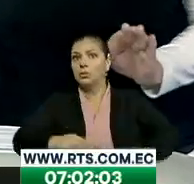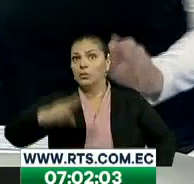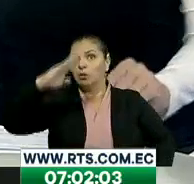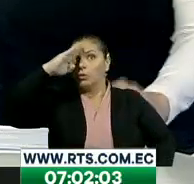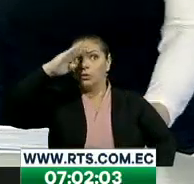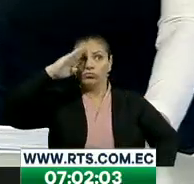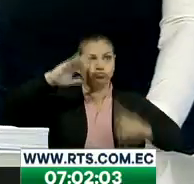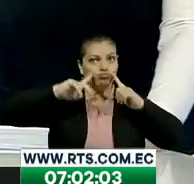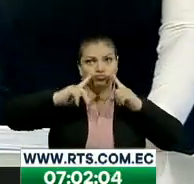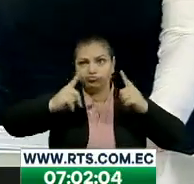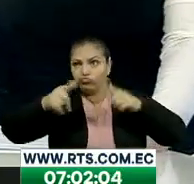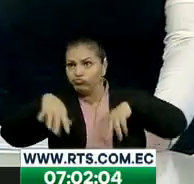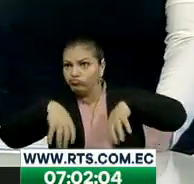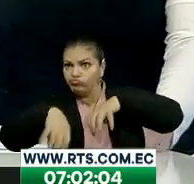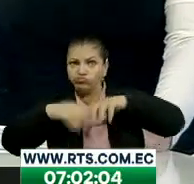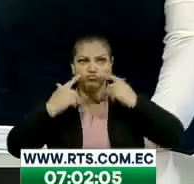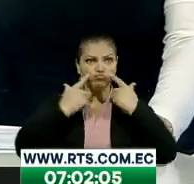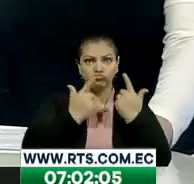operativo.